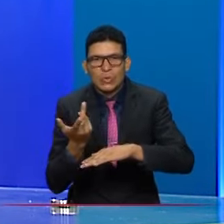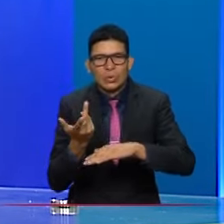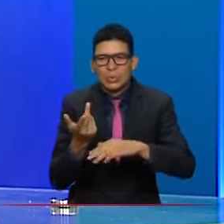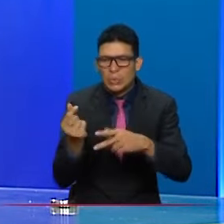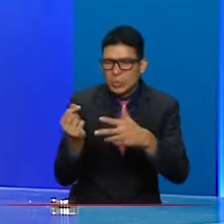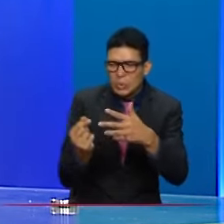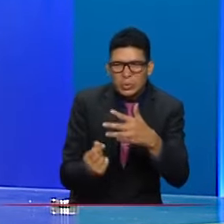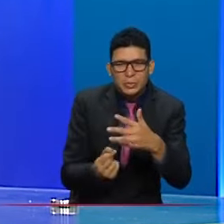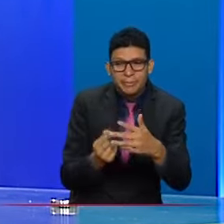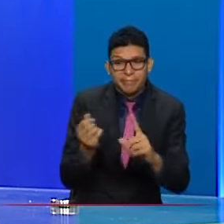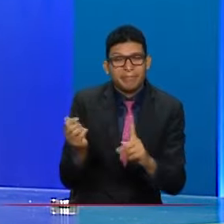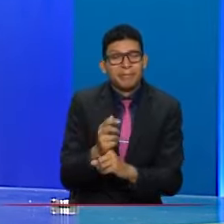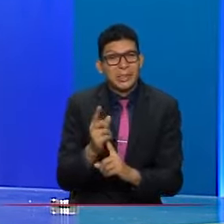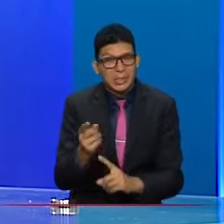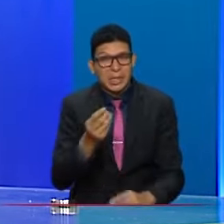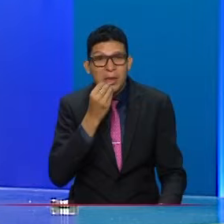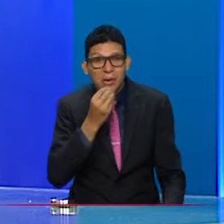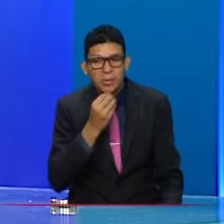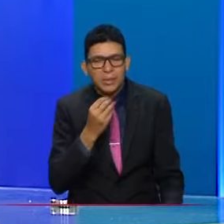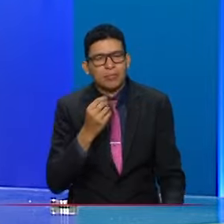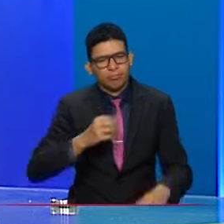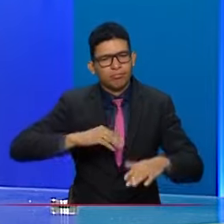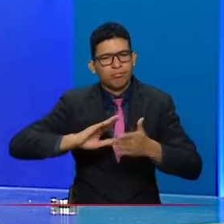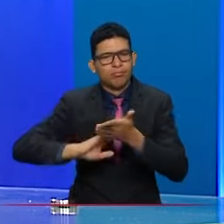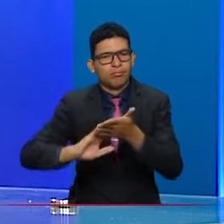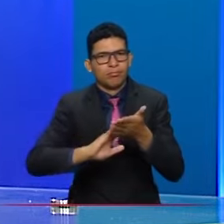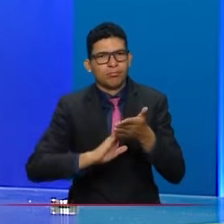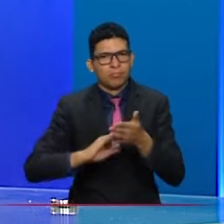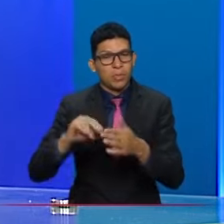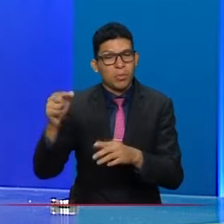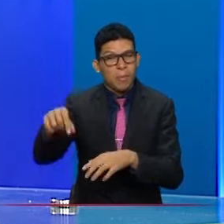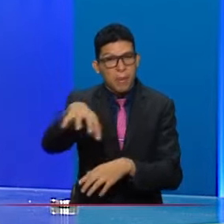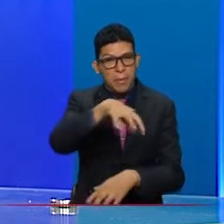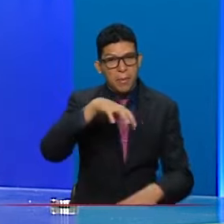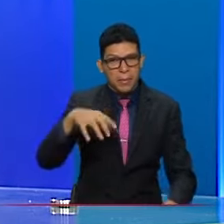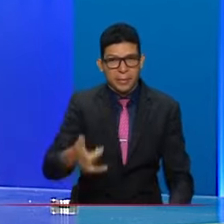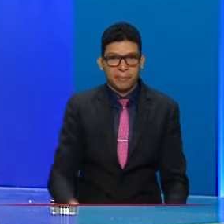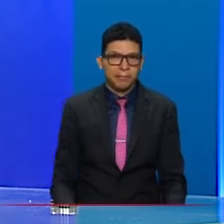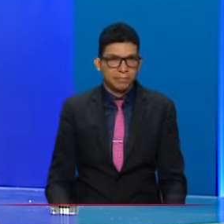Gobierno continúan realizando operativos sanitarios en distintos establecimientos.